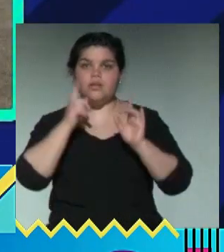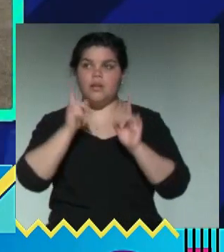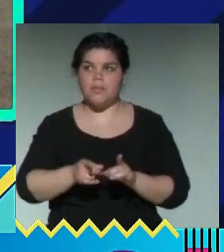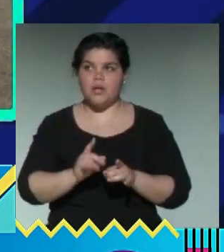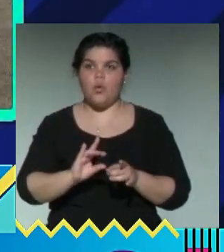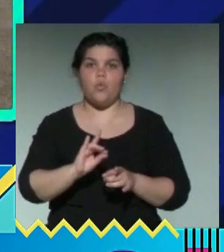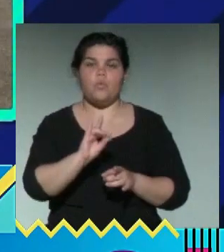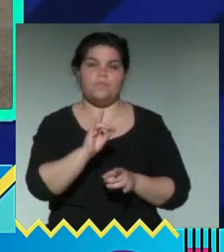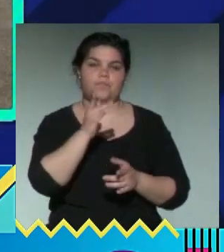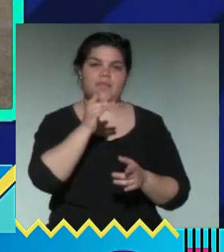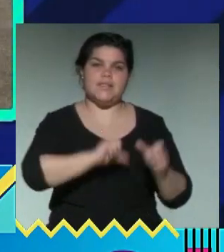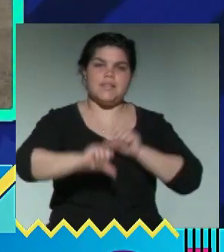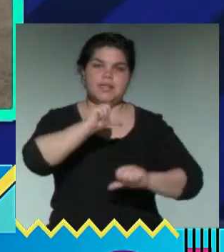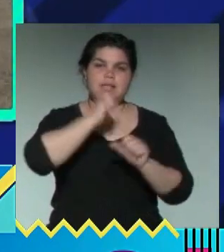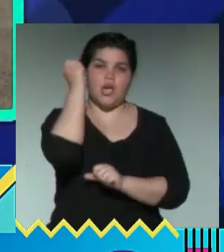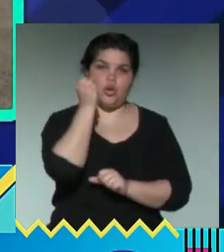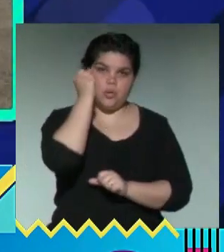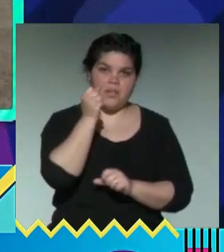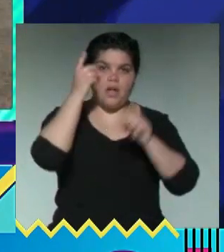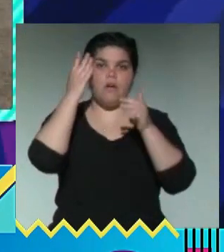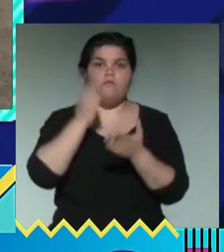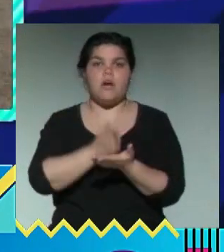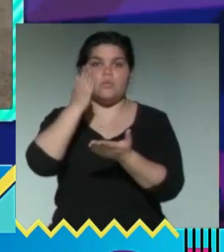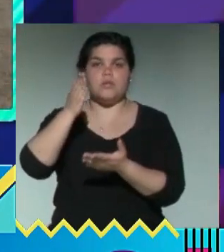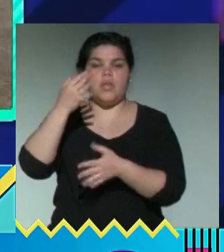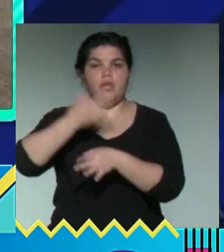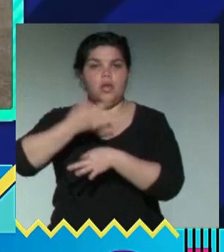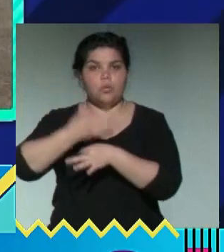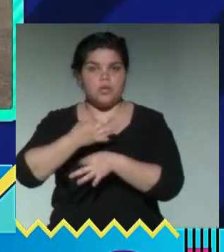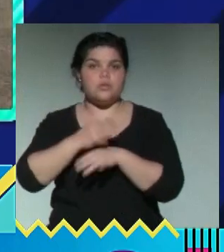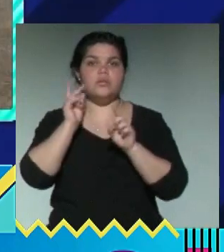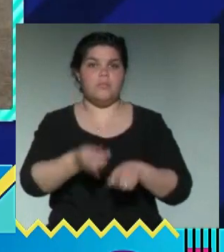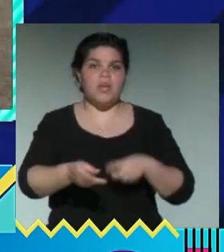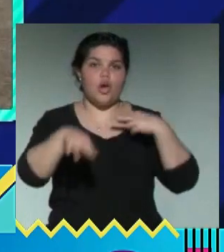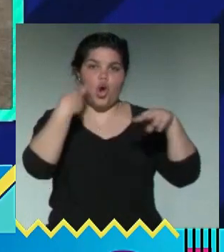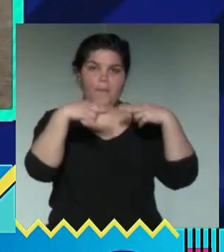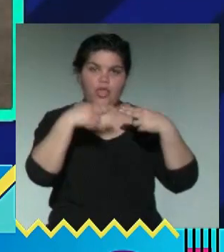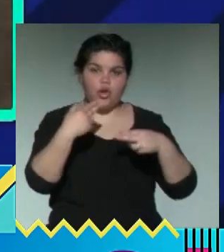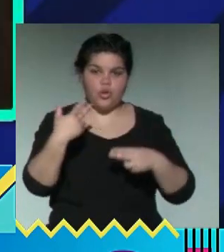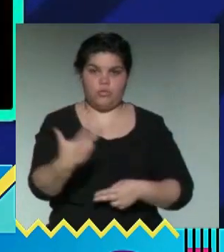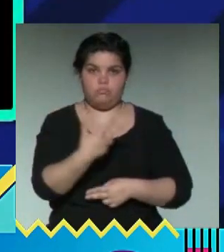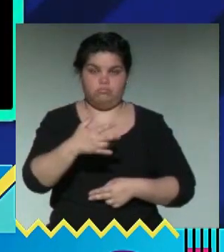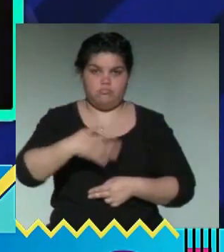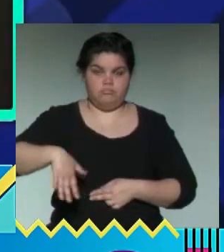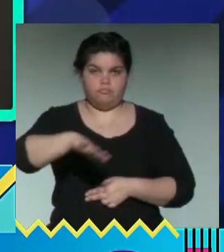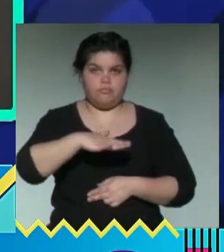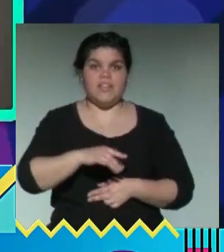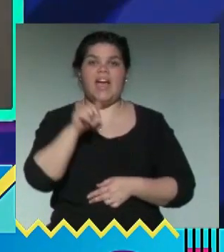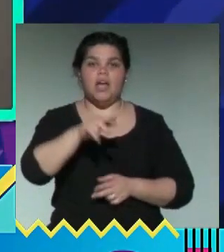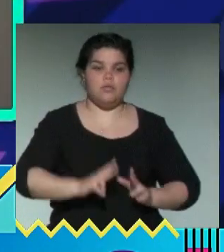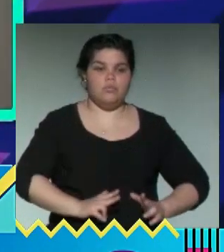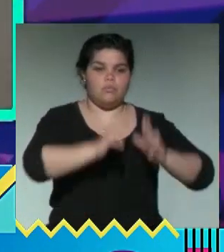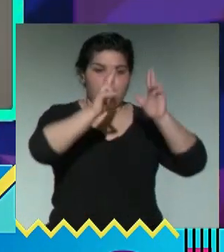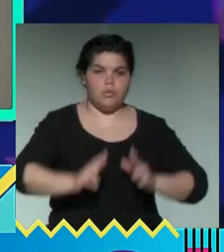ciencias económicas, la Facultad de Educación y el comedor universitario. Entonces propusimos estas torres cargadoras con energía